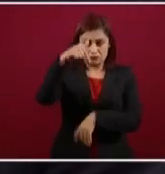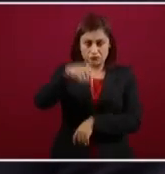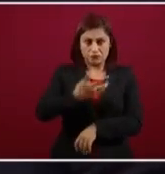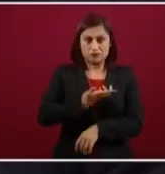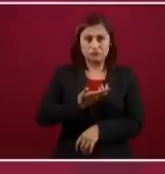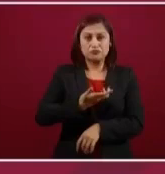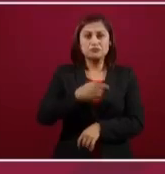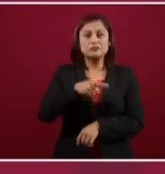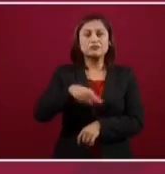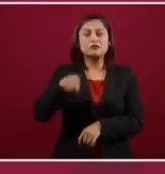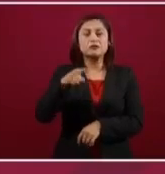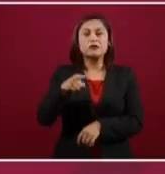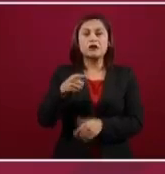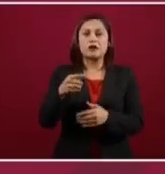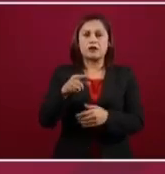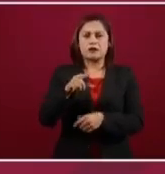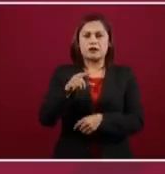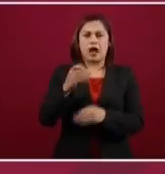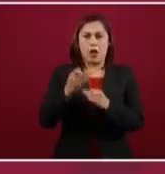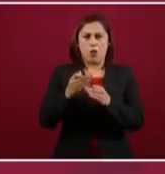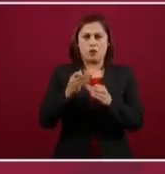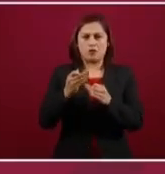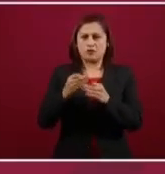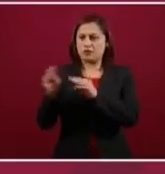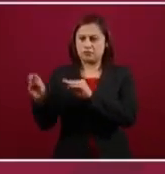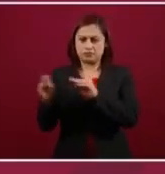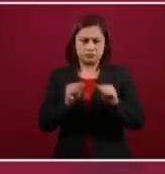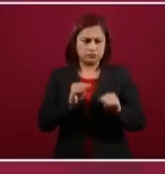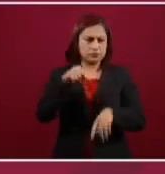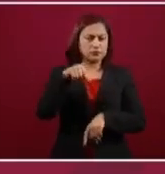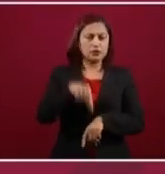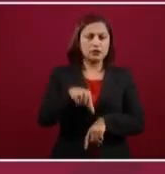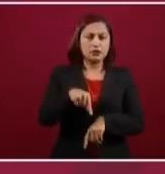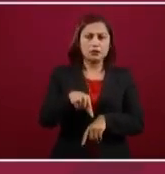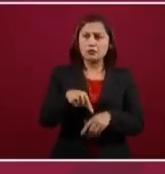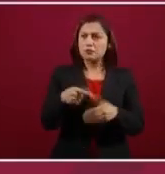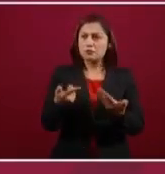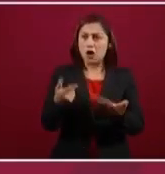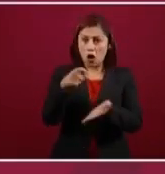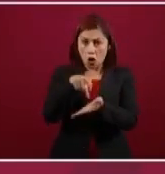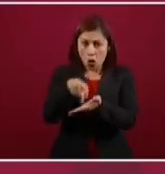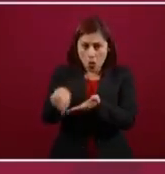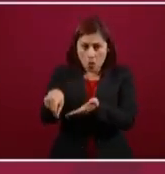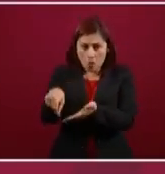que comprar muebles, nada. Si